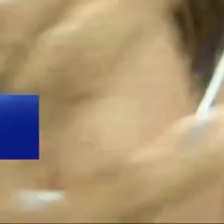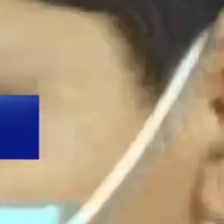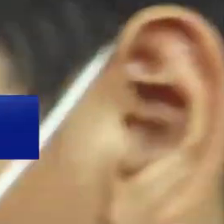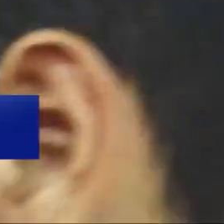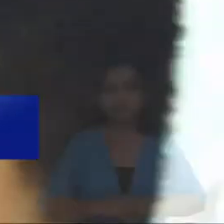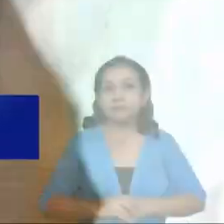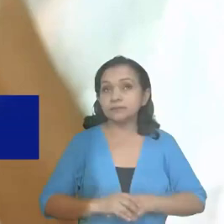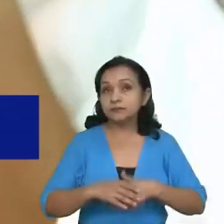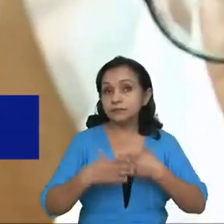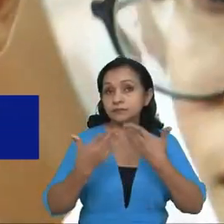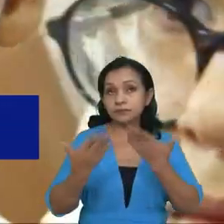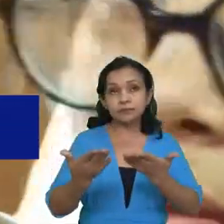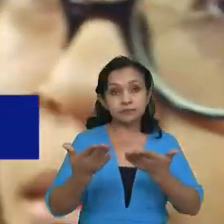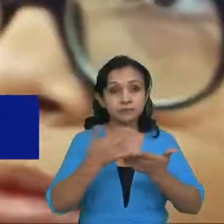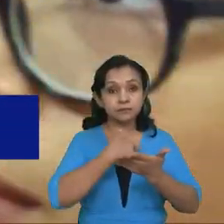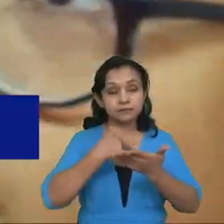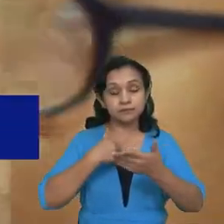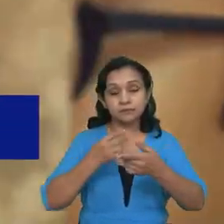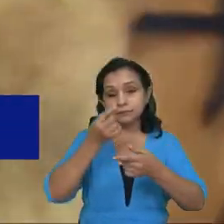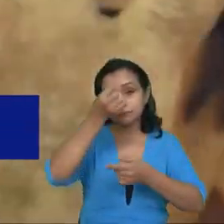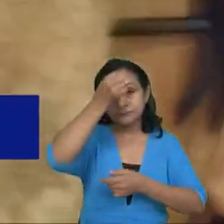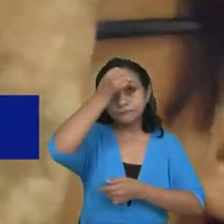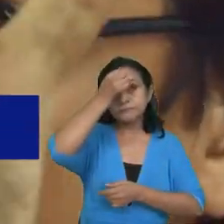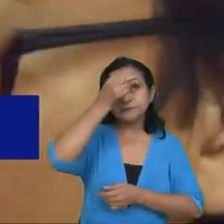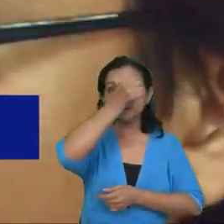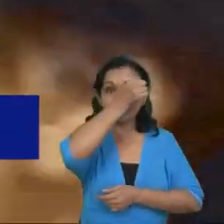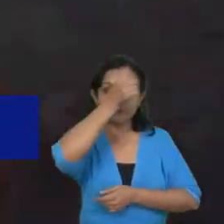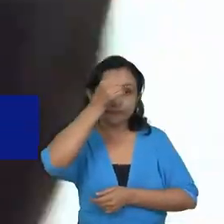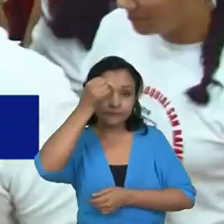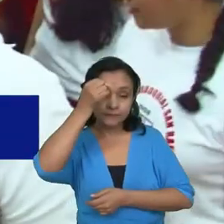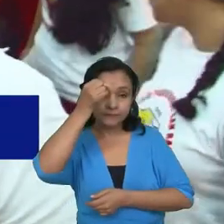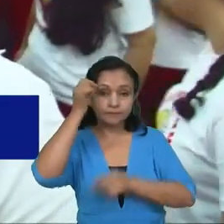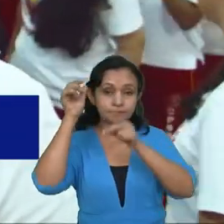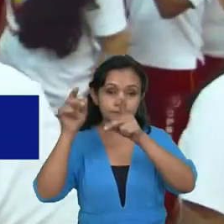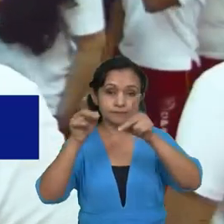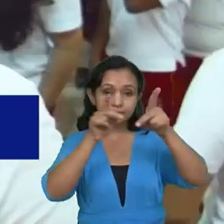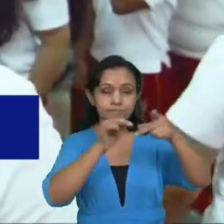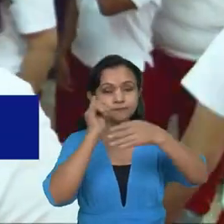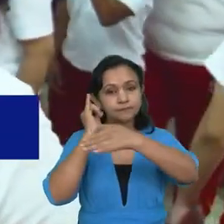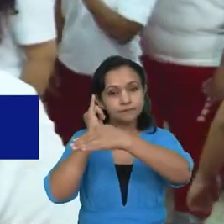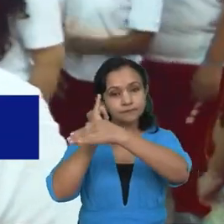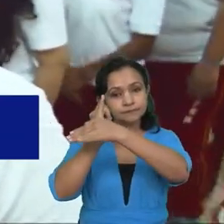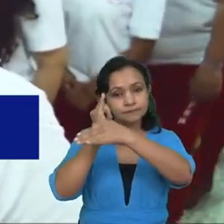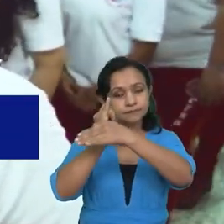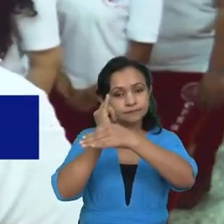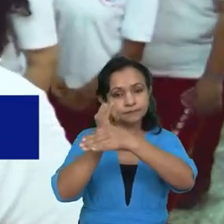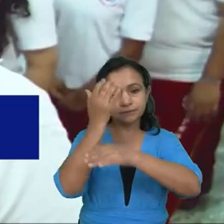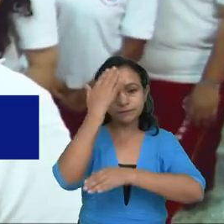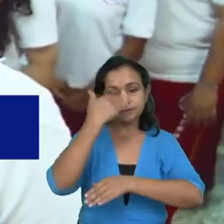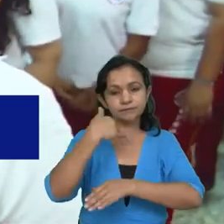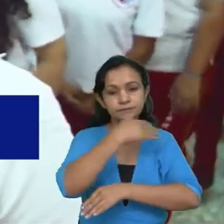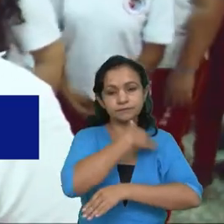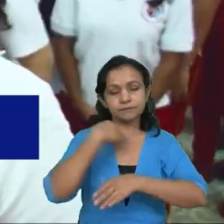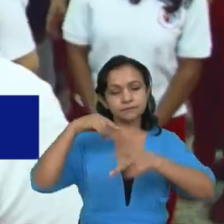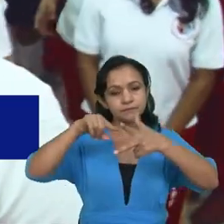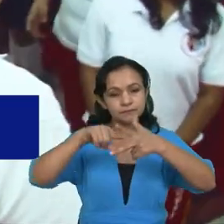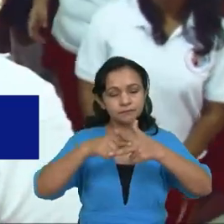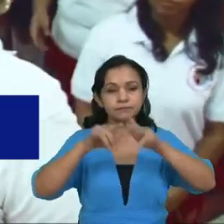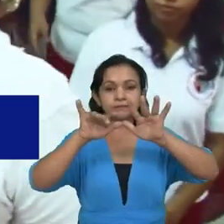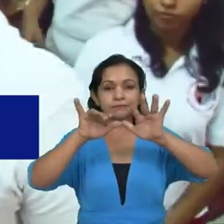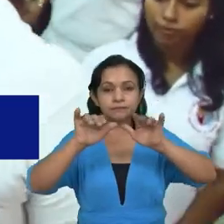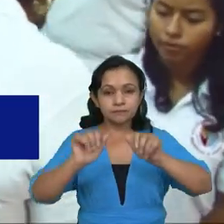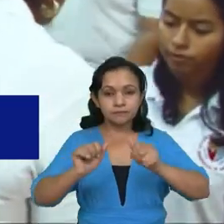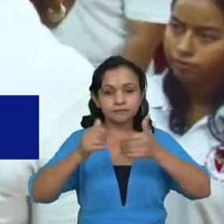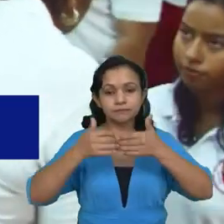con la imposición de la cruz de cenizas a los feligreses la iglesia católica inició oficialmente la